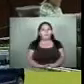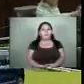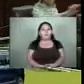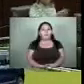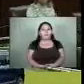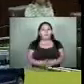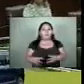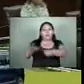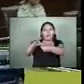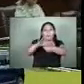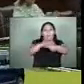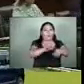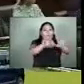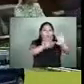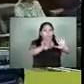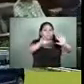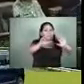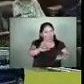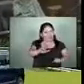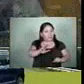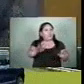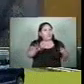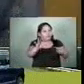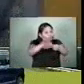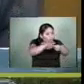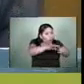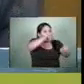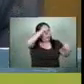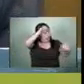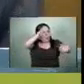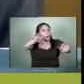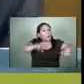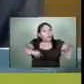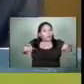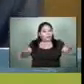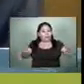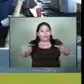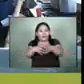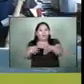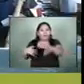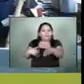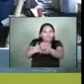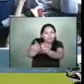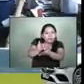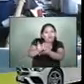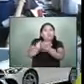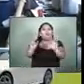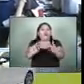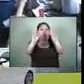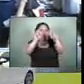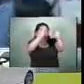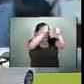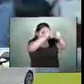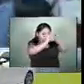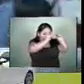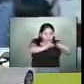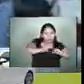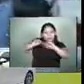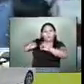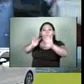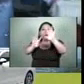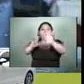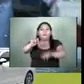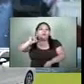Con 83 votos, la Asamblea Legislativa aprobó el dictamen de la Comisión de Hacienda, referente a trasladar 9.6